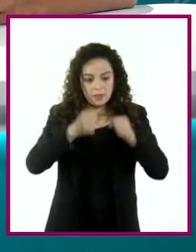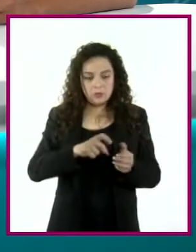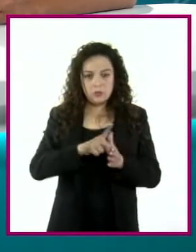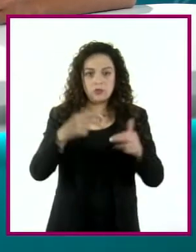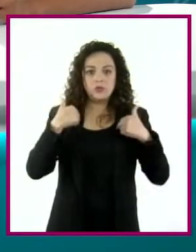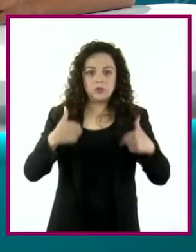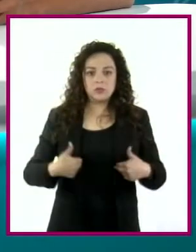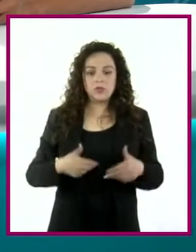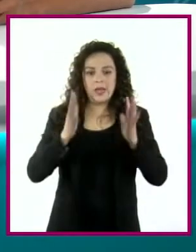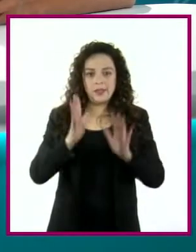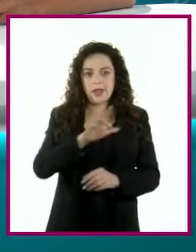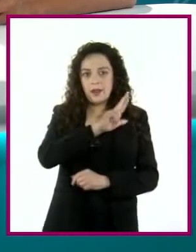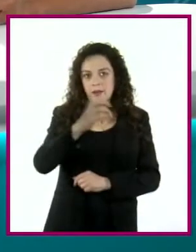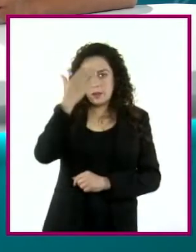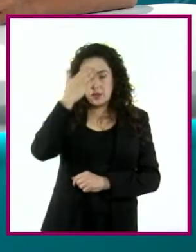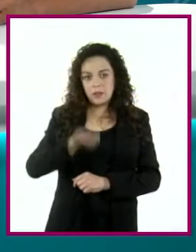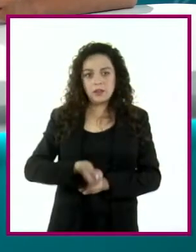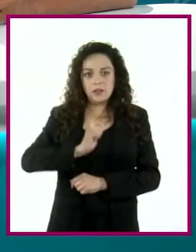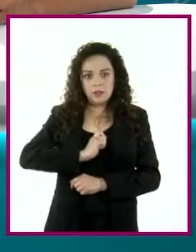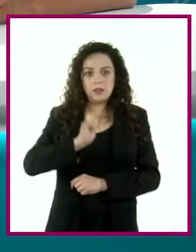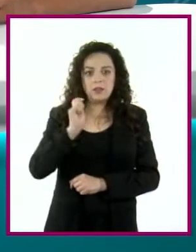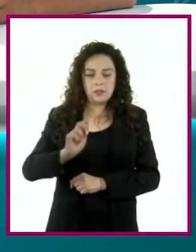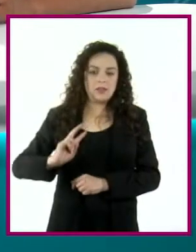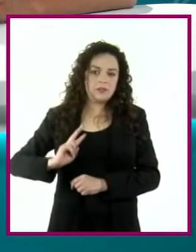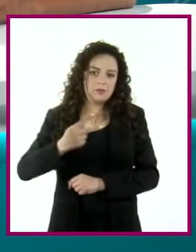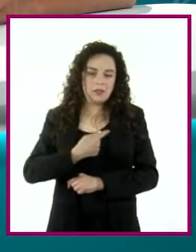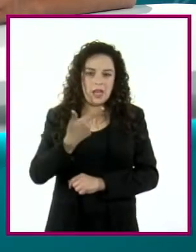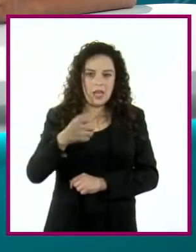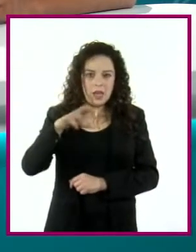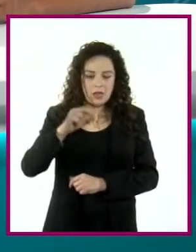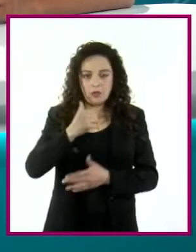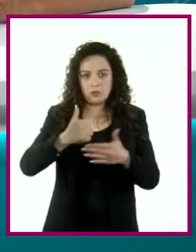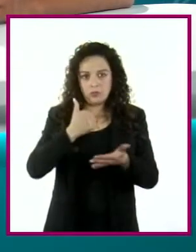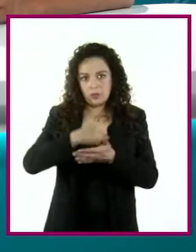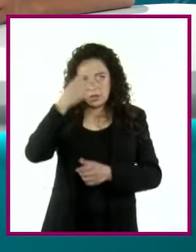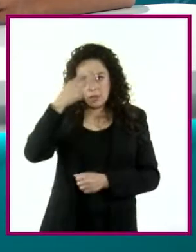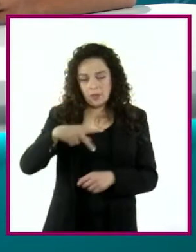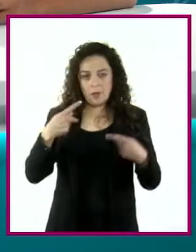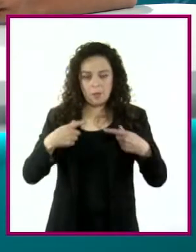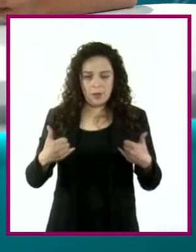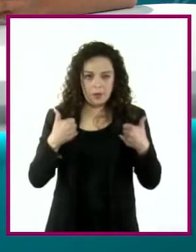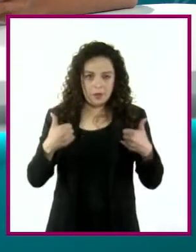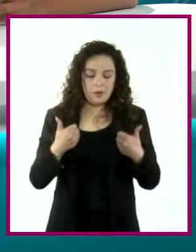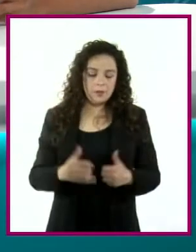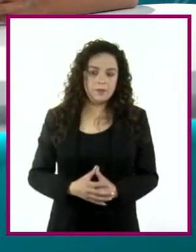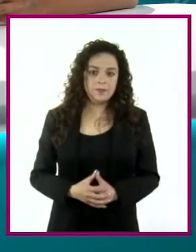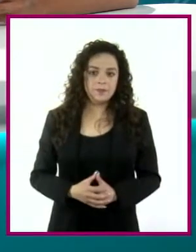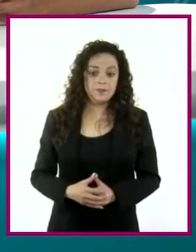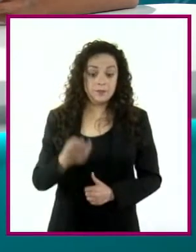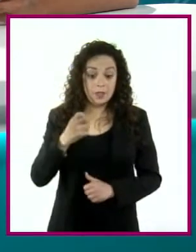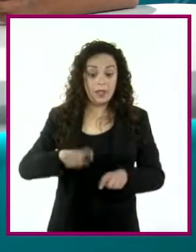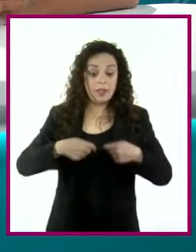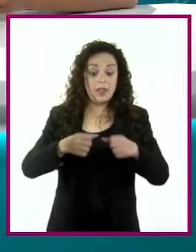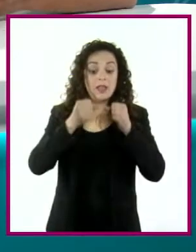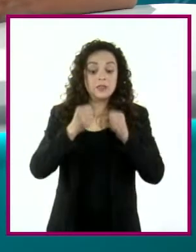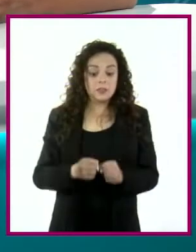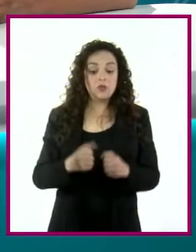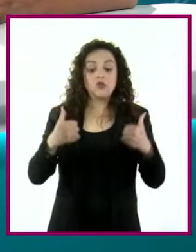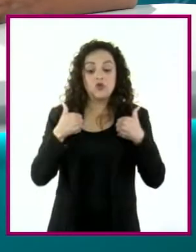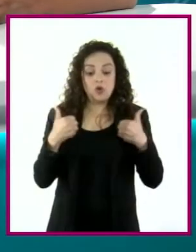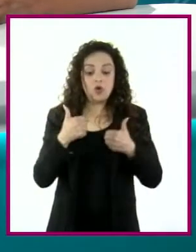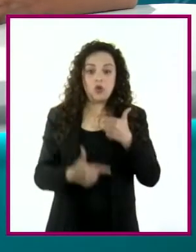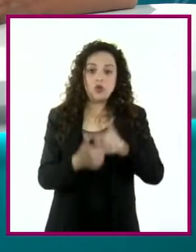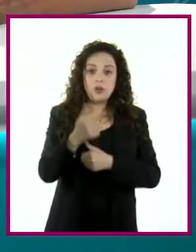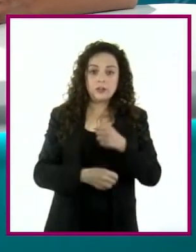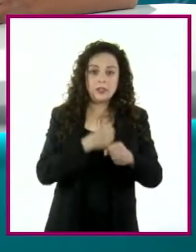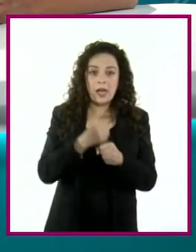el reconocimiento de identidad de género en la Ciudad de México de las personas adolescentes. Esto garantiza que los adolescentes de 12